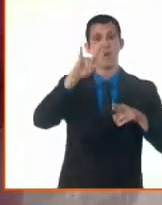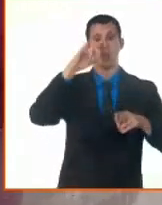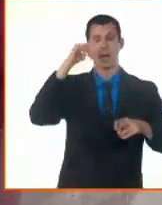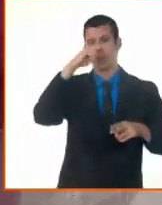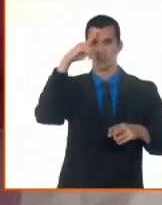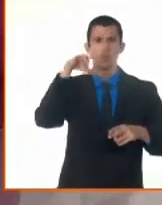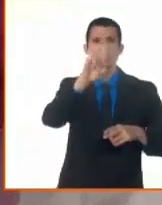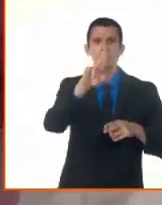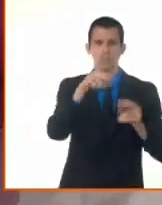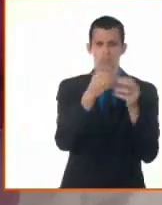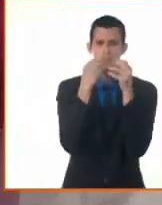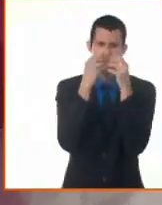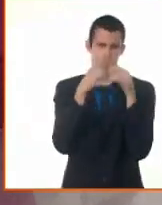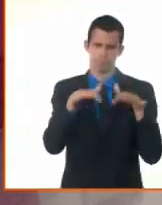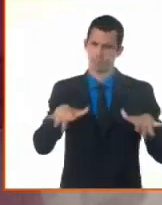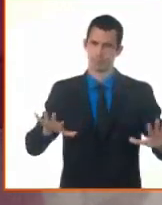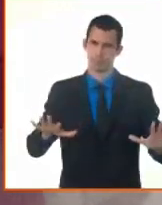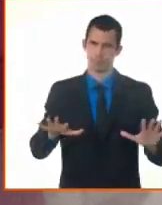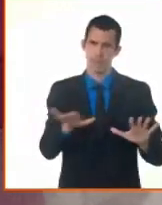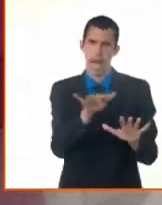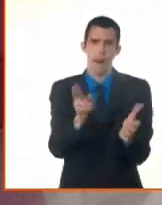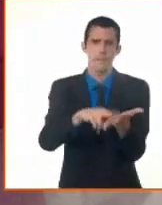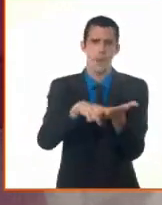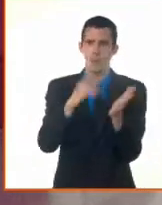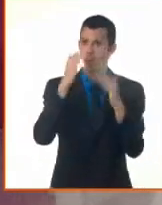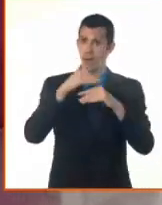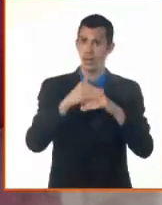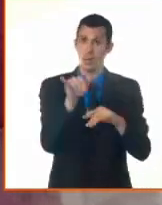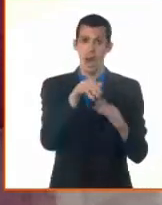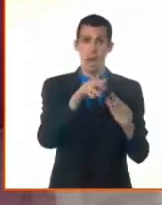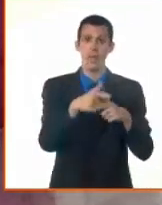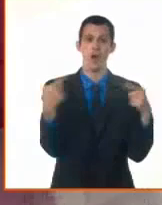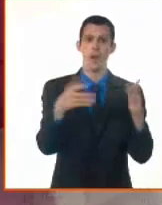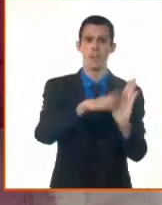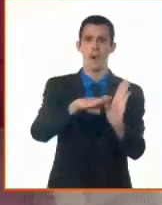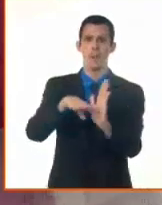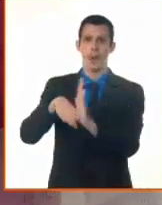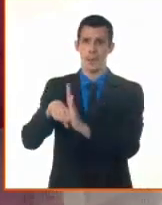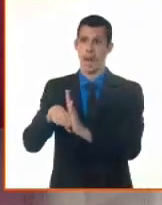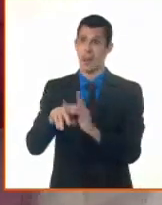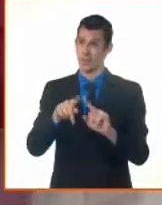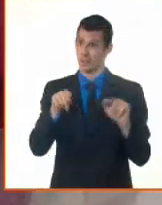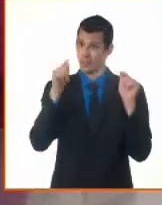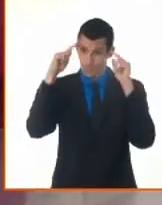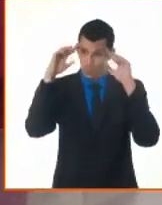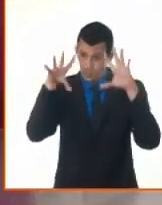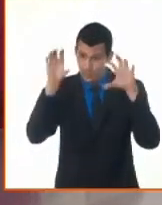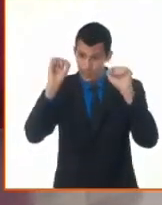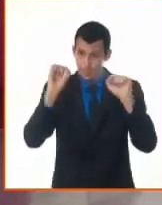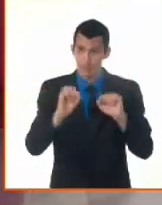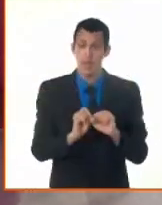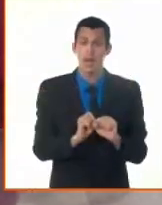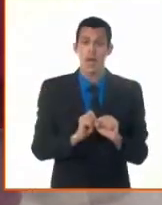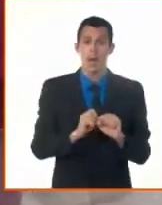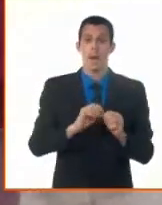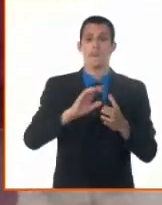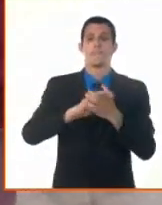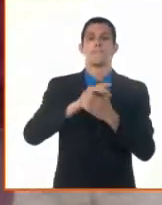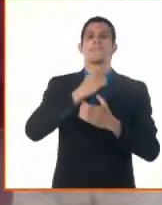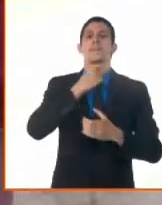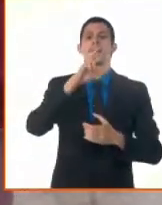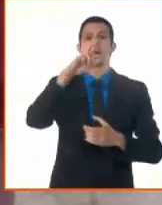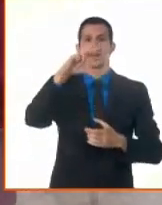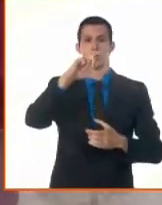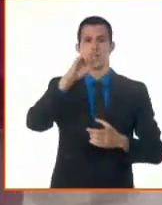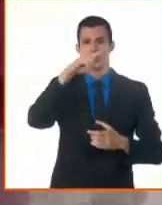dos mecanismos muy importantes que son el mercosur mercado común del sur y la comunidad andina de